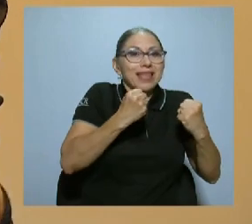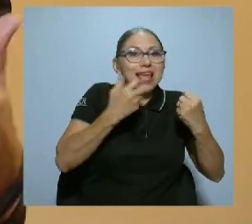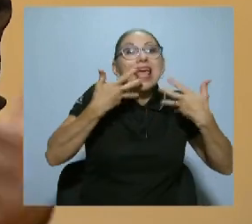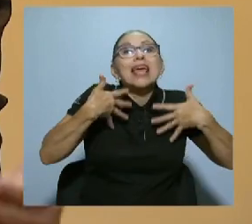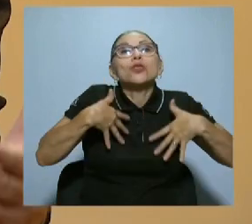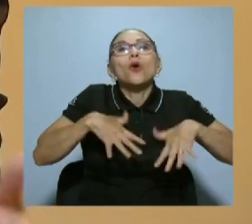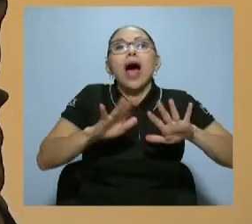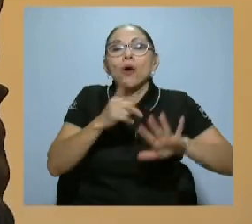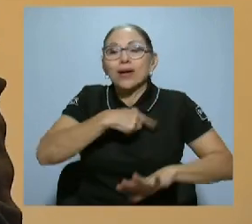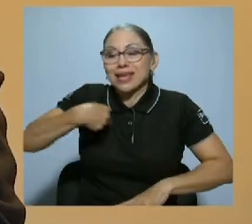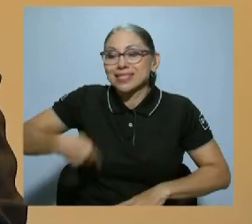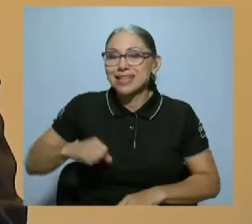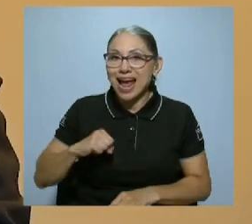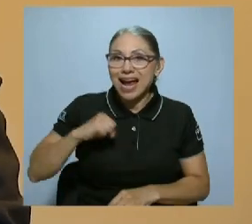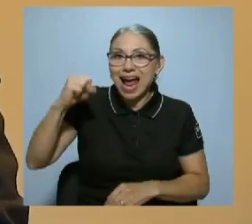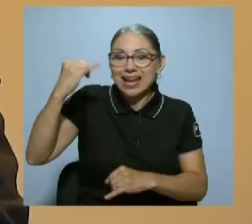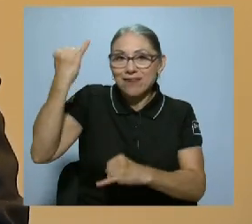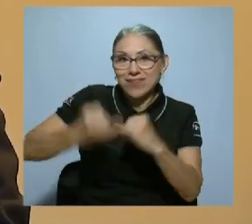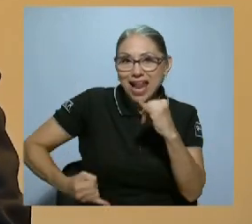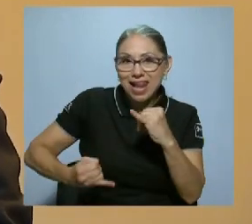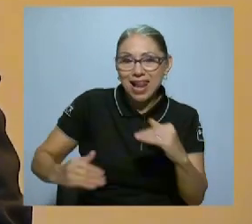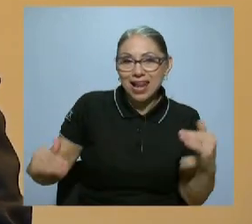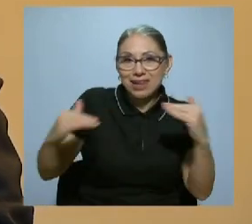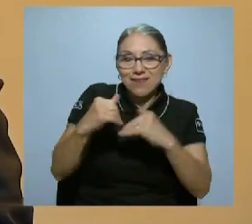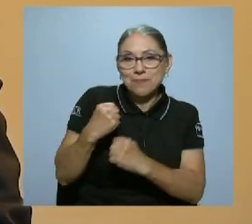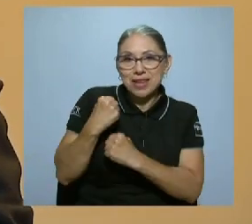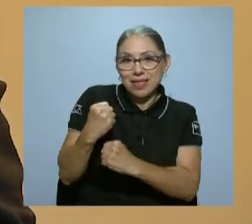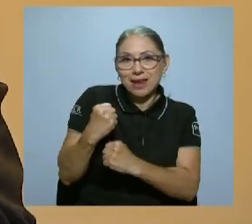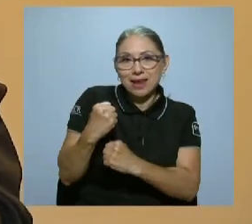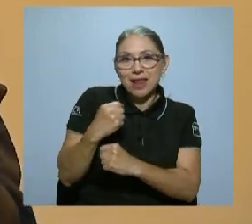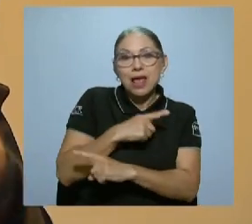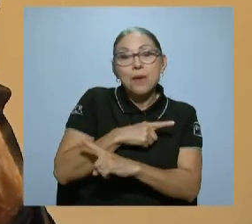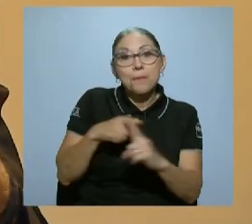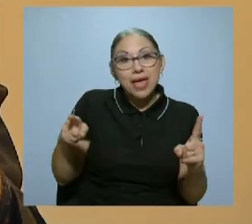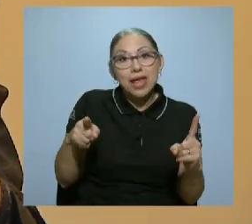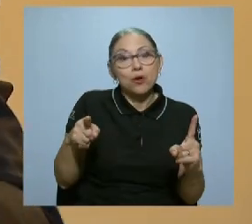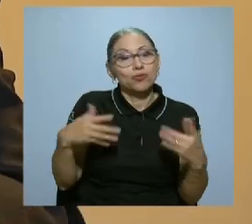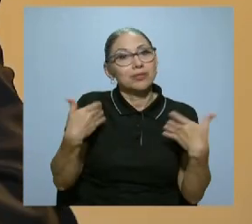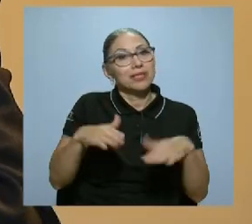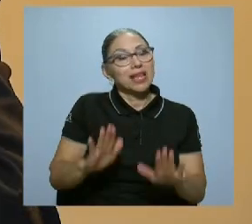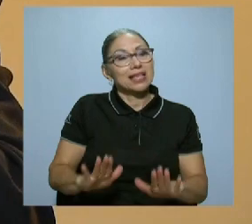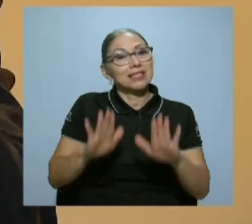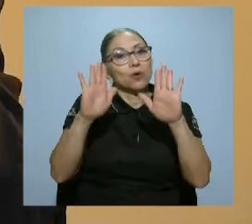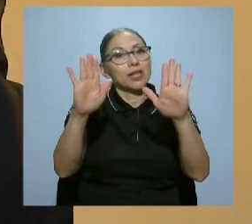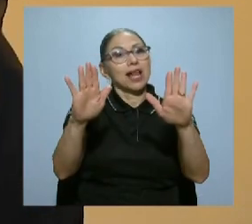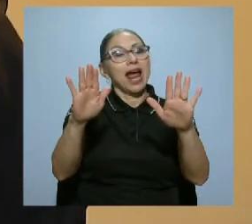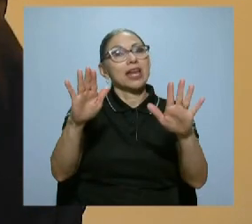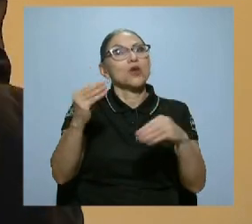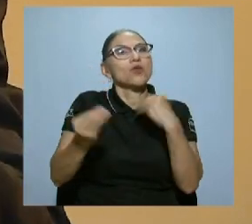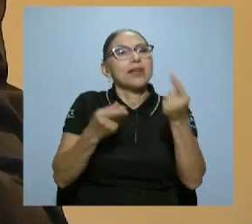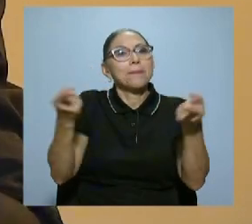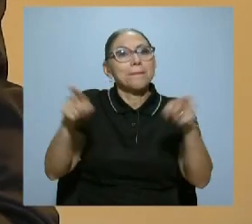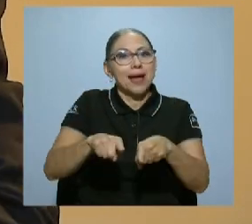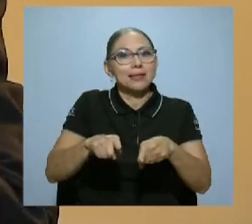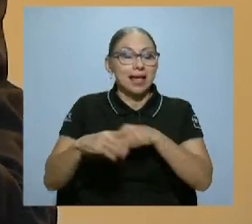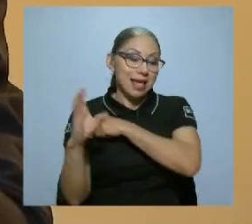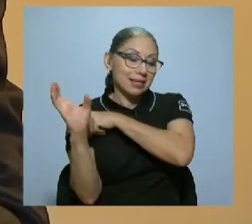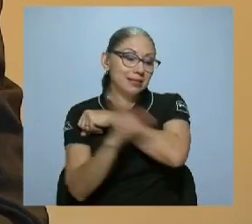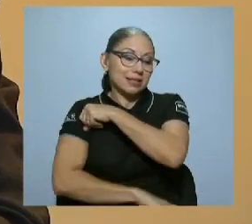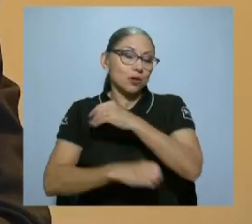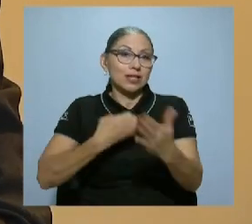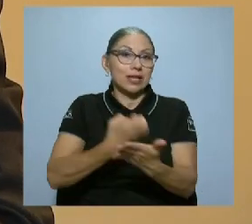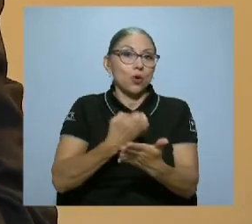tiene la capacidad de ganar al final militarmente, el costo sería extraordinario y las sanciones económicas para una economía tan grande,